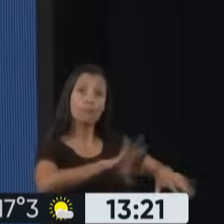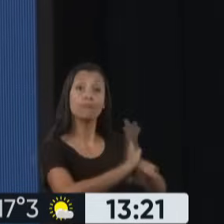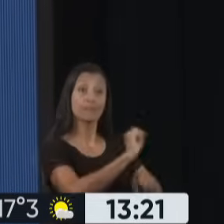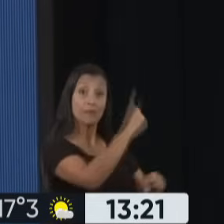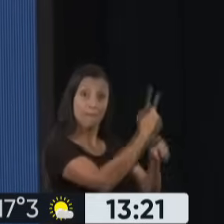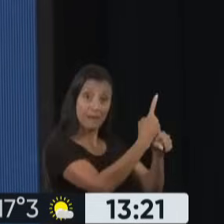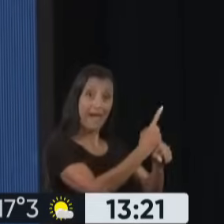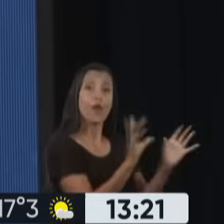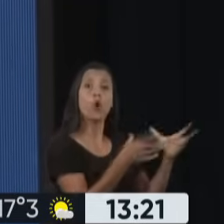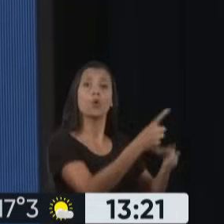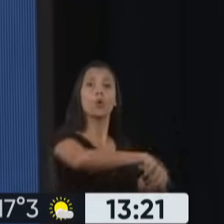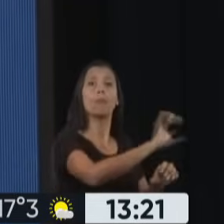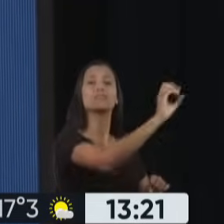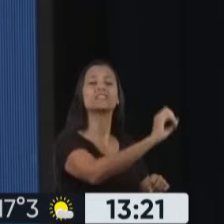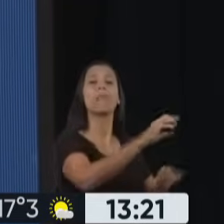es niñez y familia,